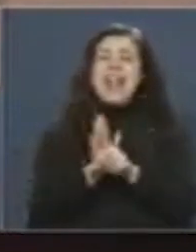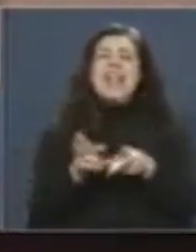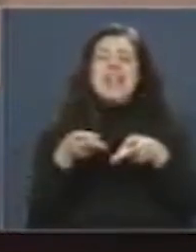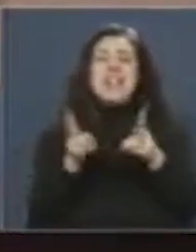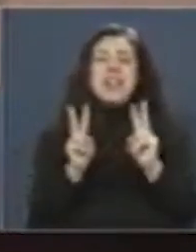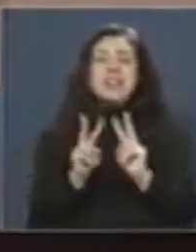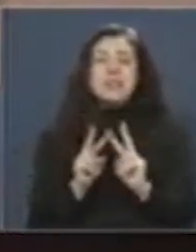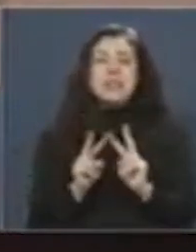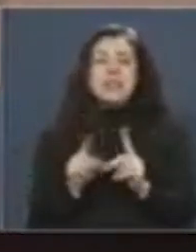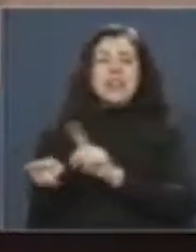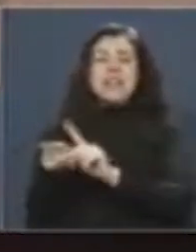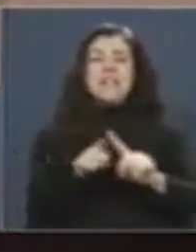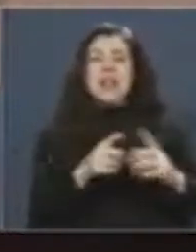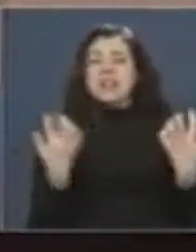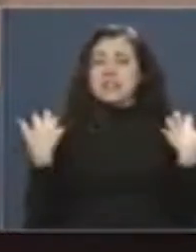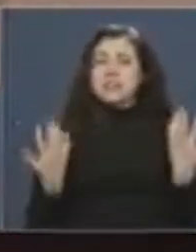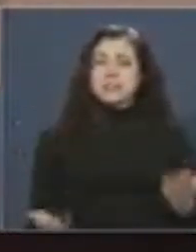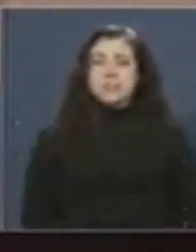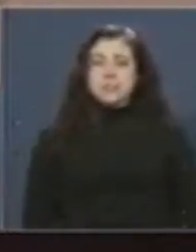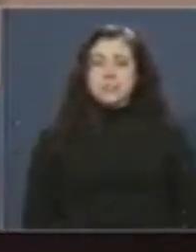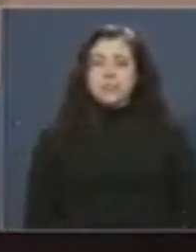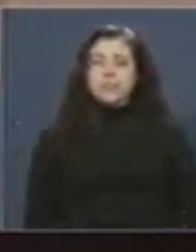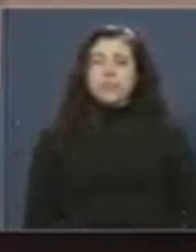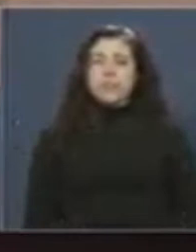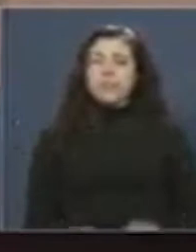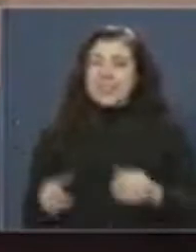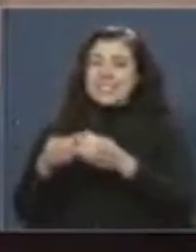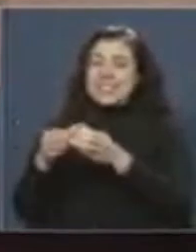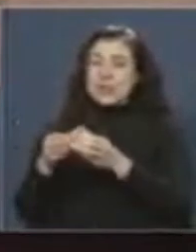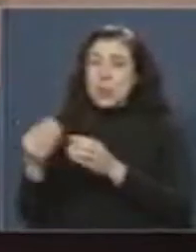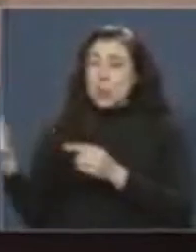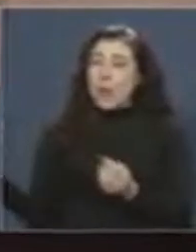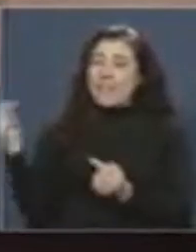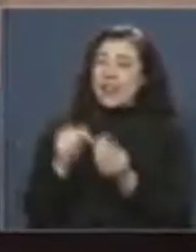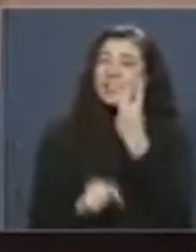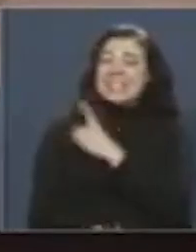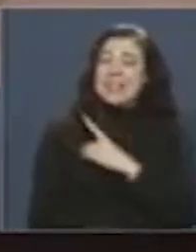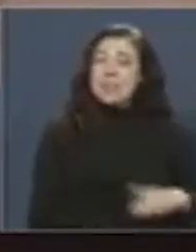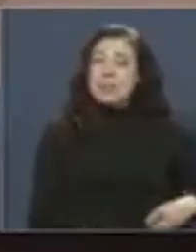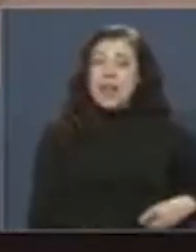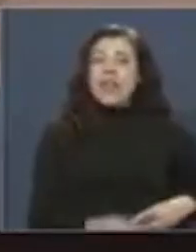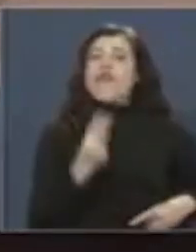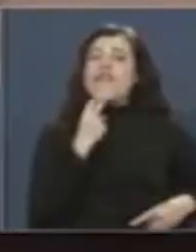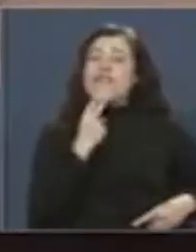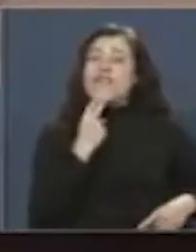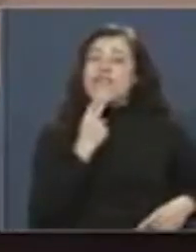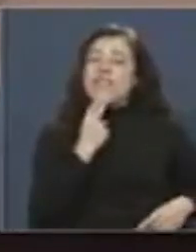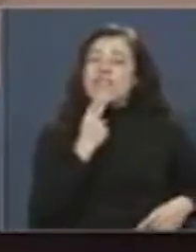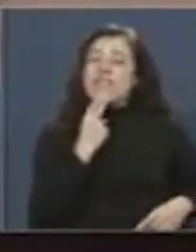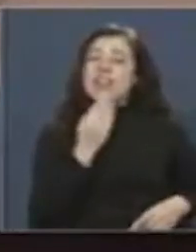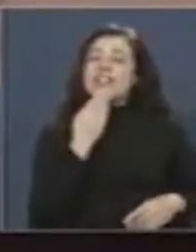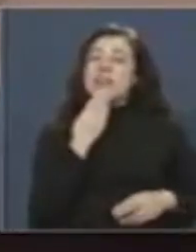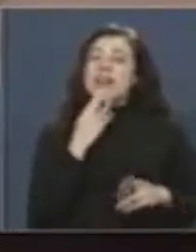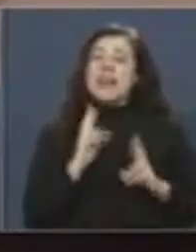ejercer distintas facultades. En esta delegación, tres parlamentarios viven y